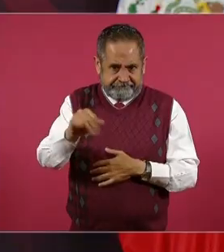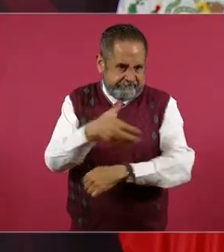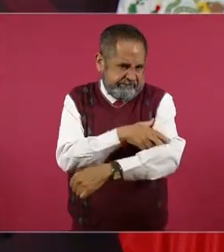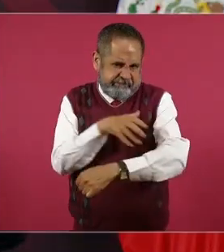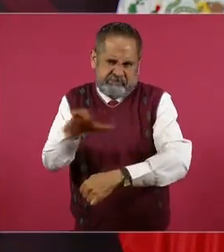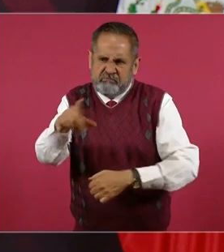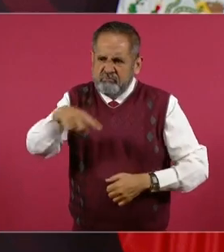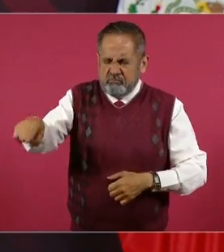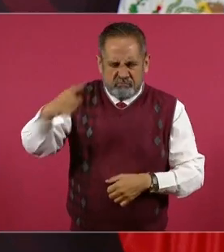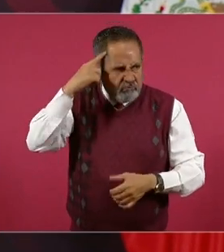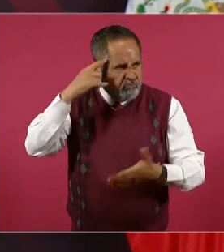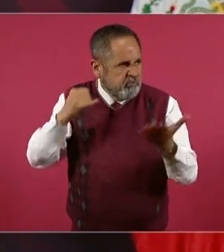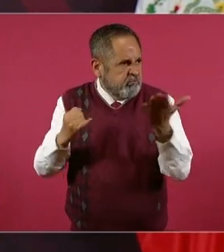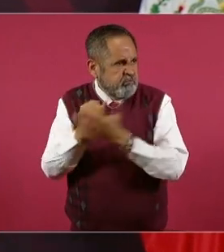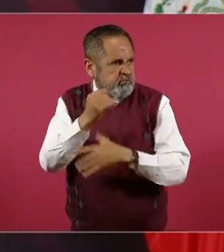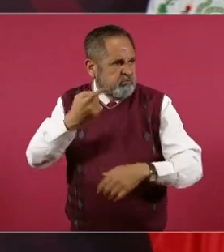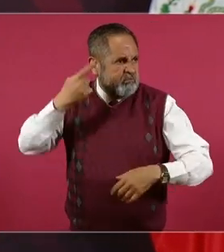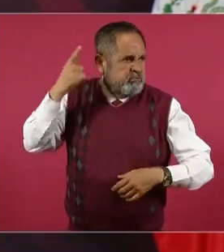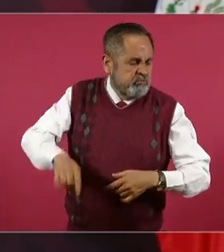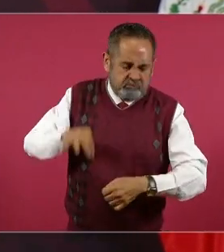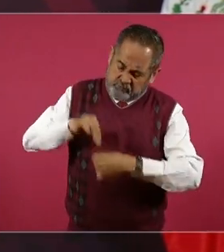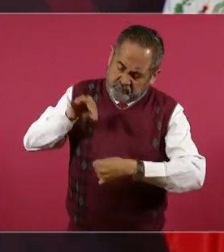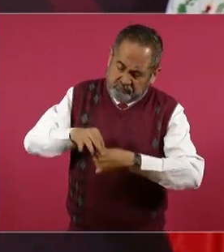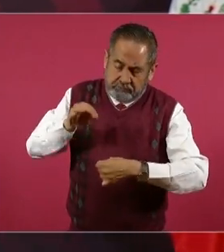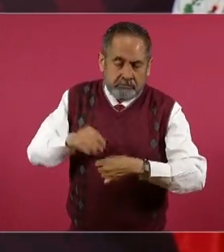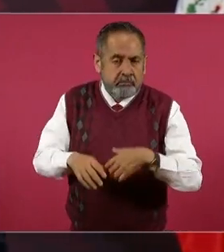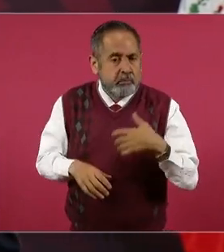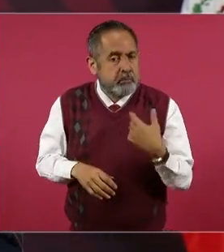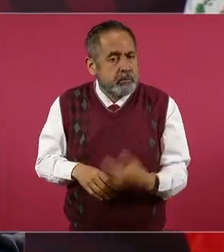Por eso el coraje